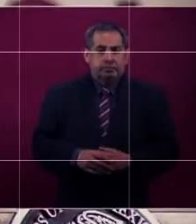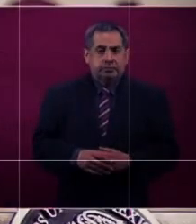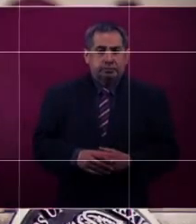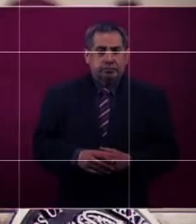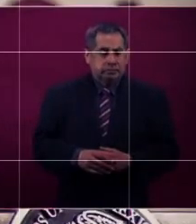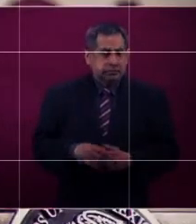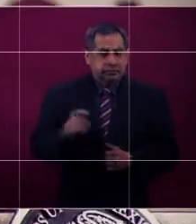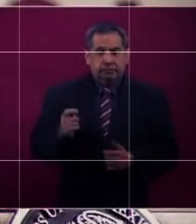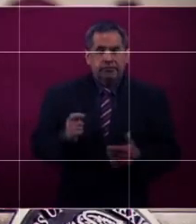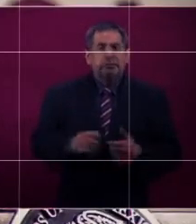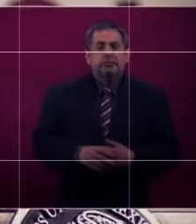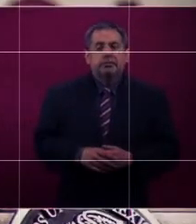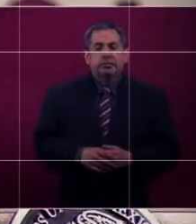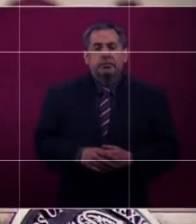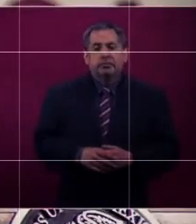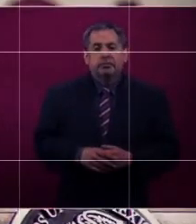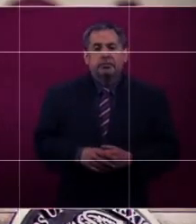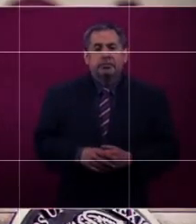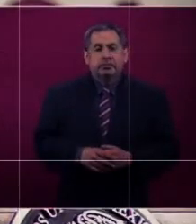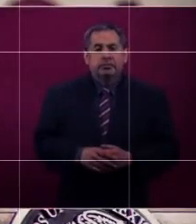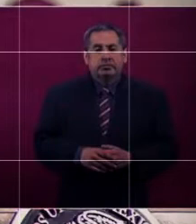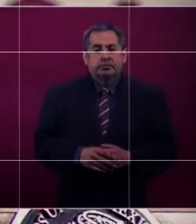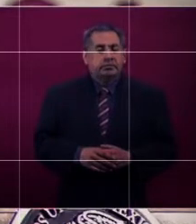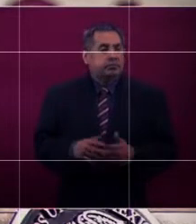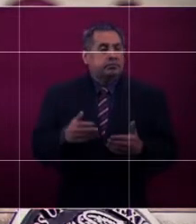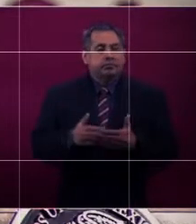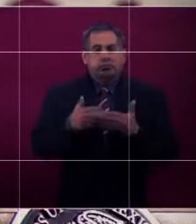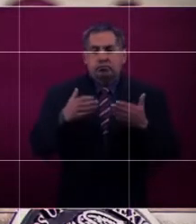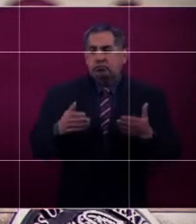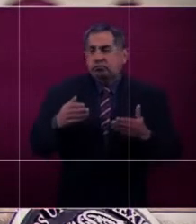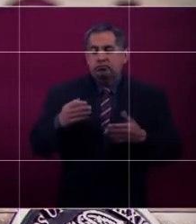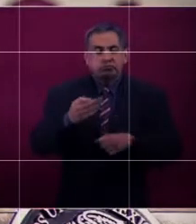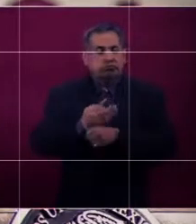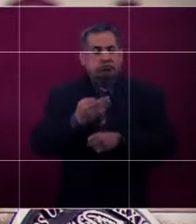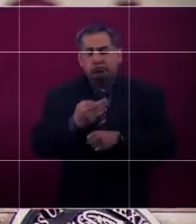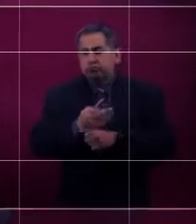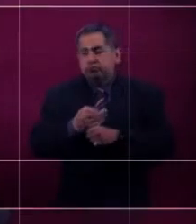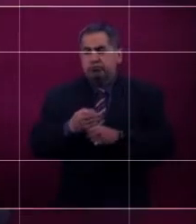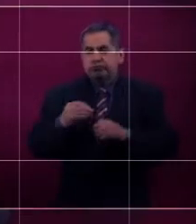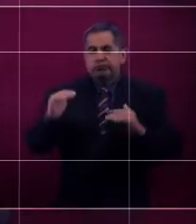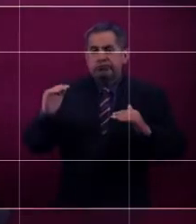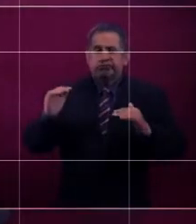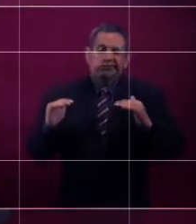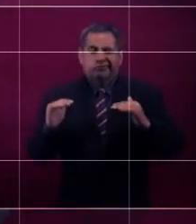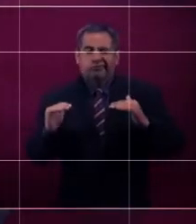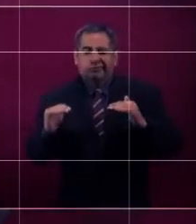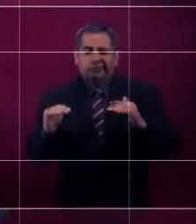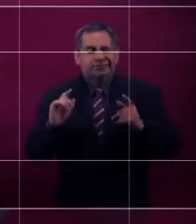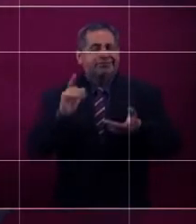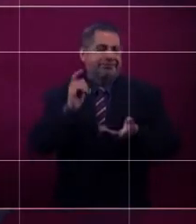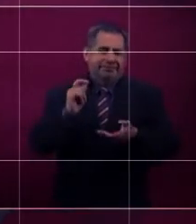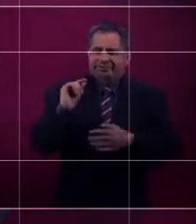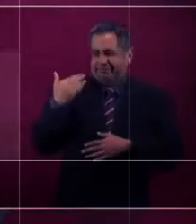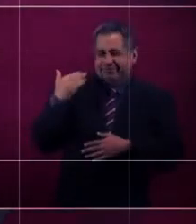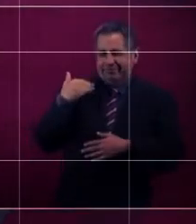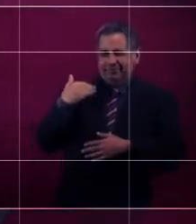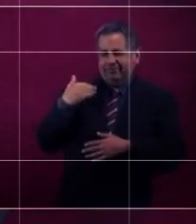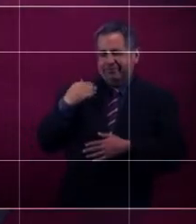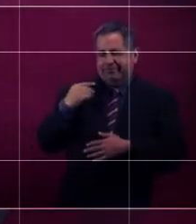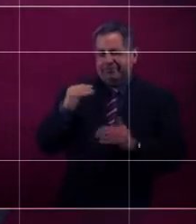Ahora hubo un desequilibrio, bueno, hace relativamente poco,